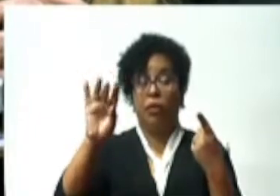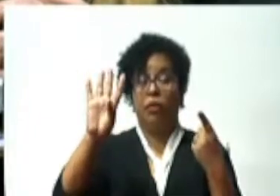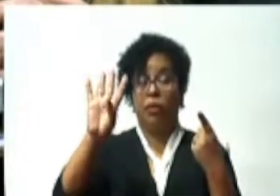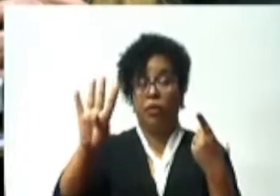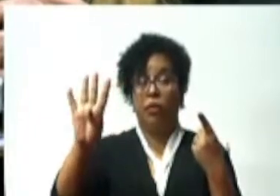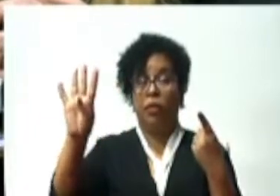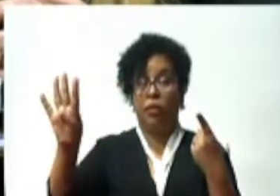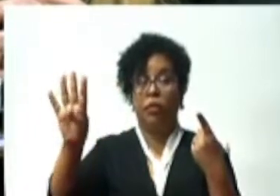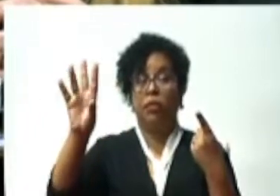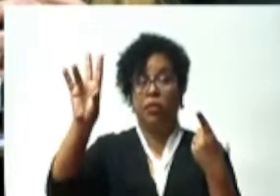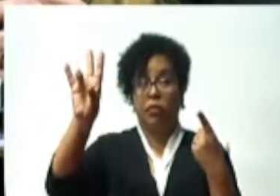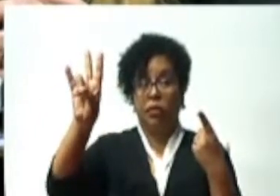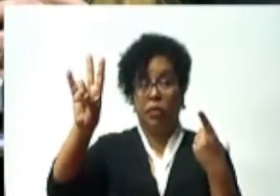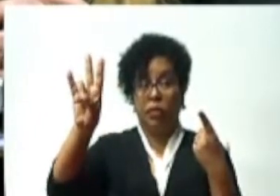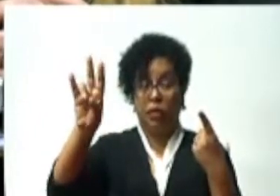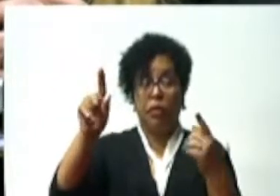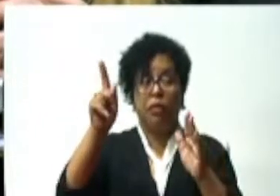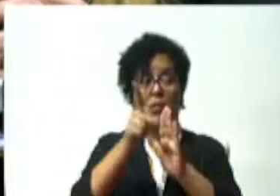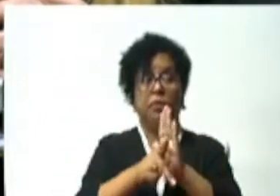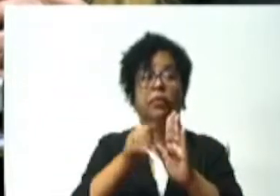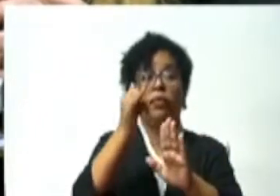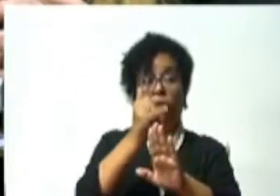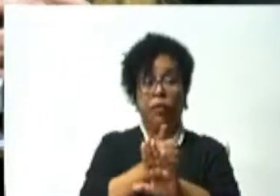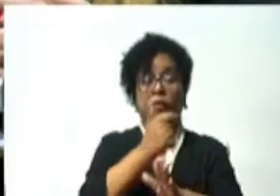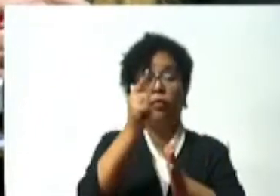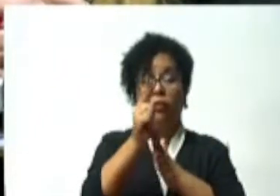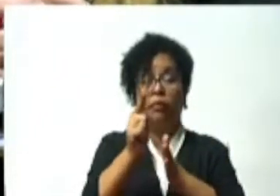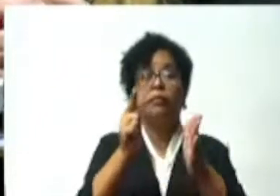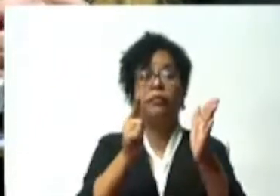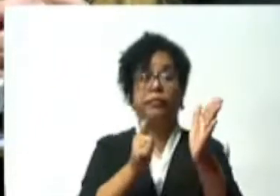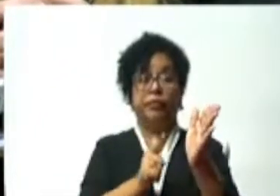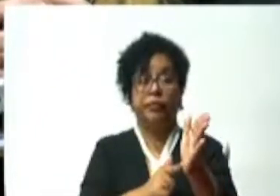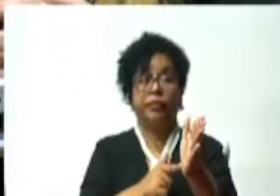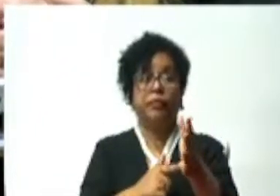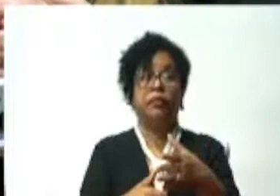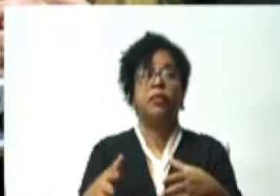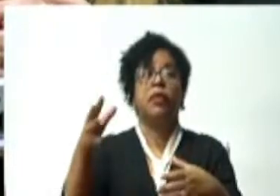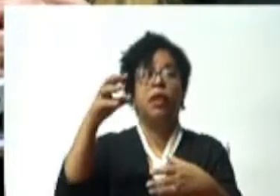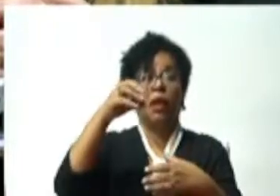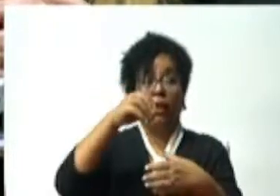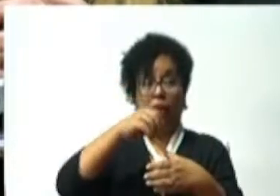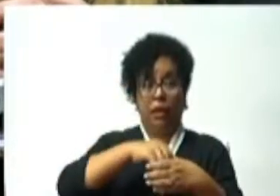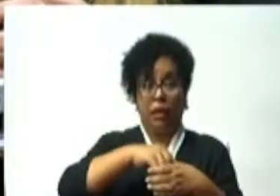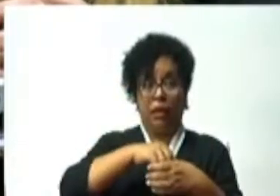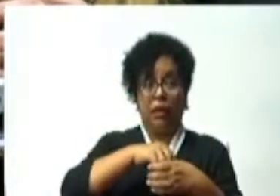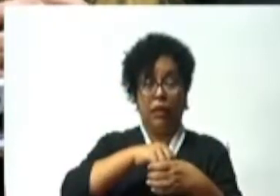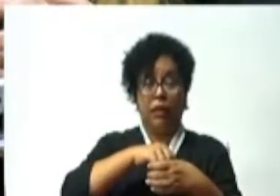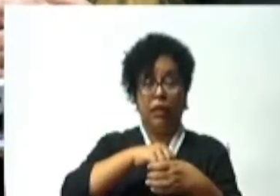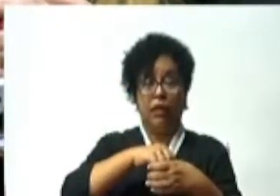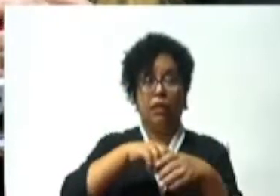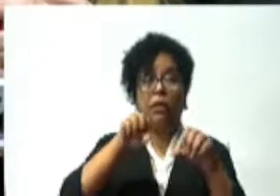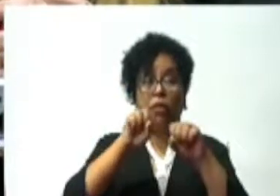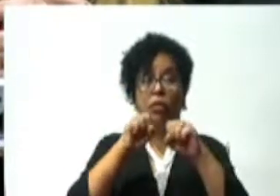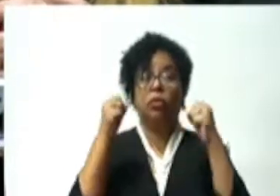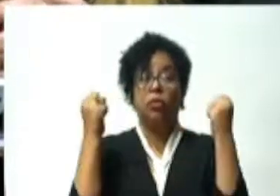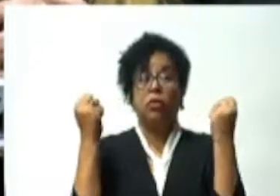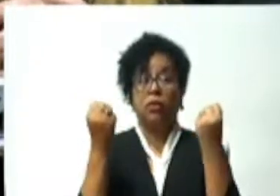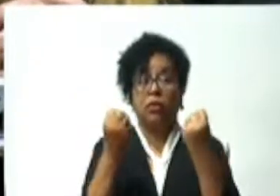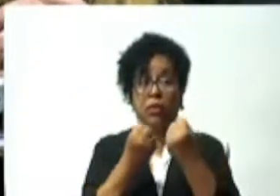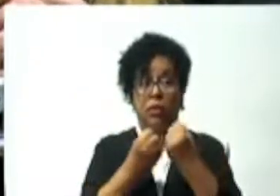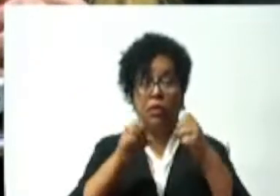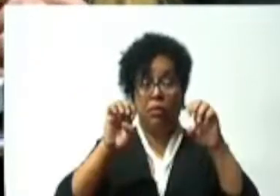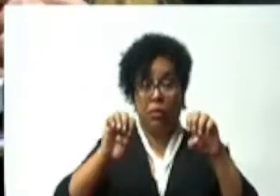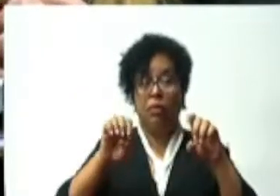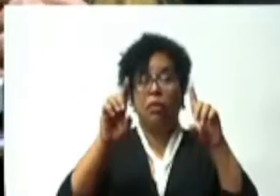08447-2024, CD, proyecto de ley que incluye en el currículo estudiantil el sistema educativo dominicano, asignaturas